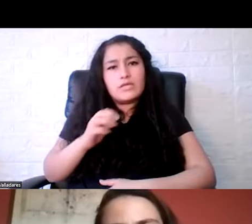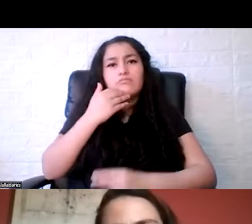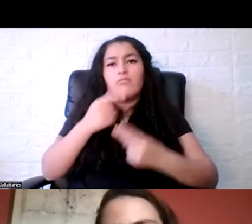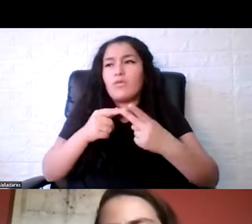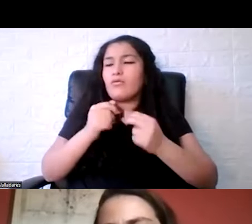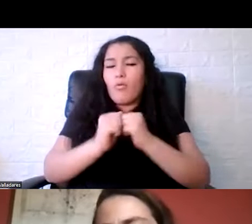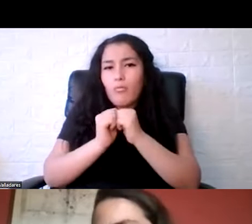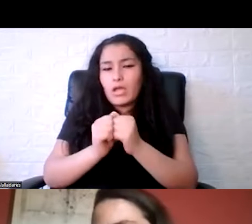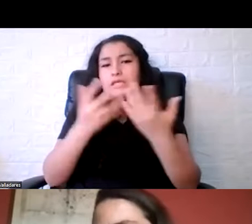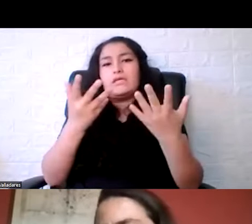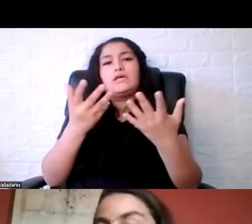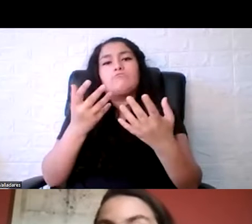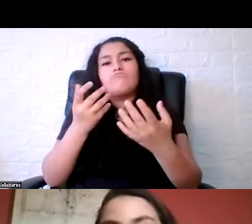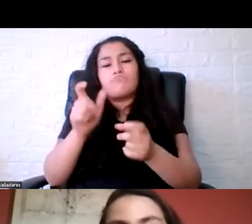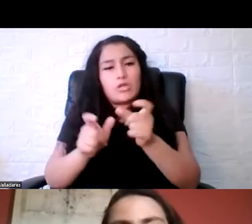activistas,